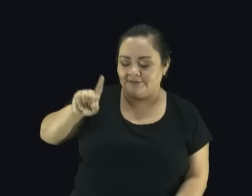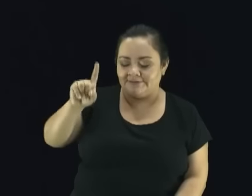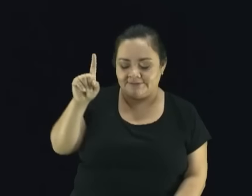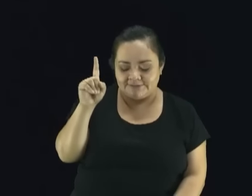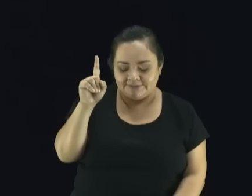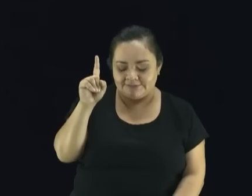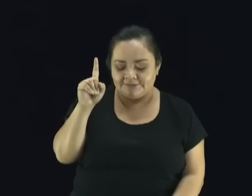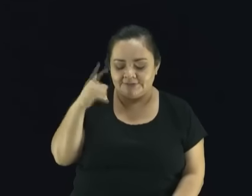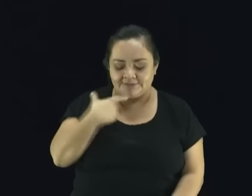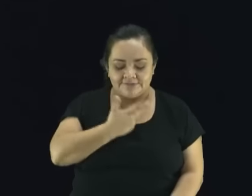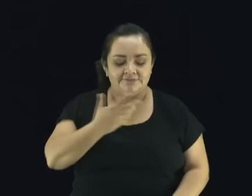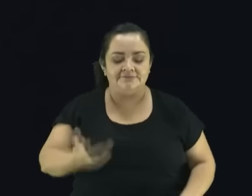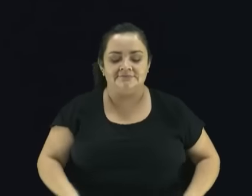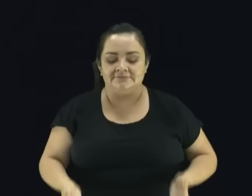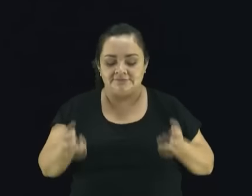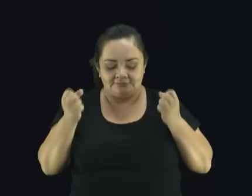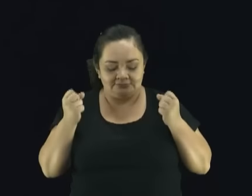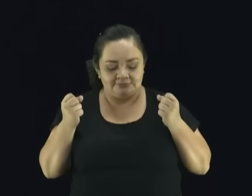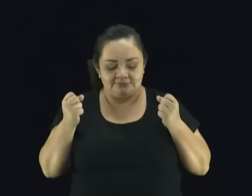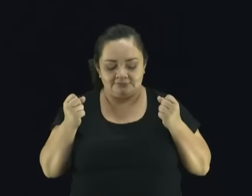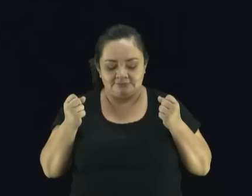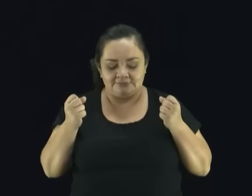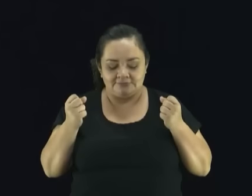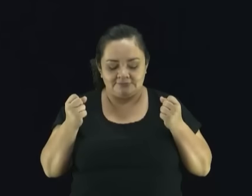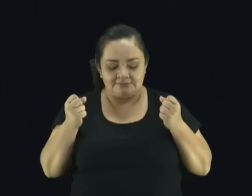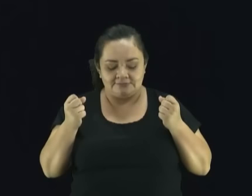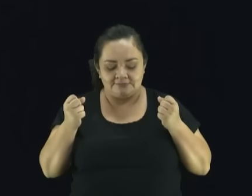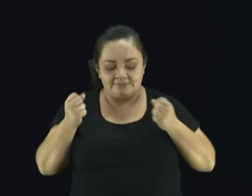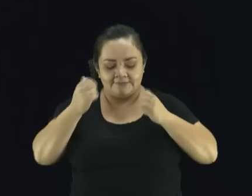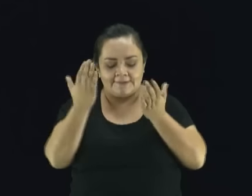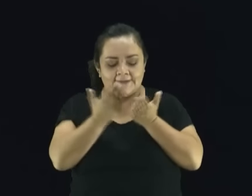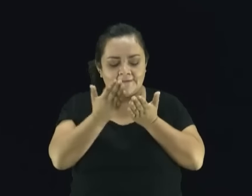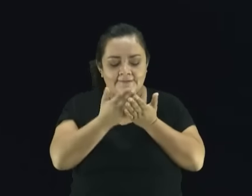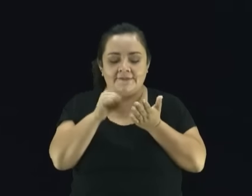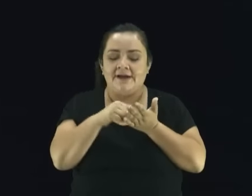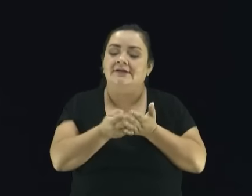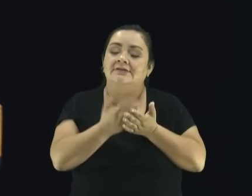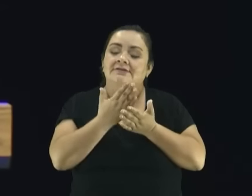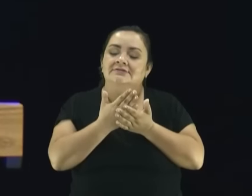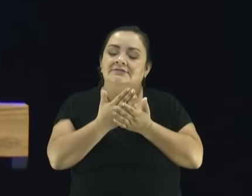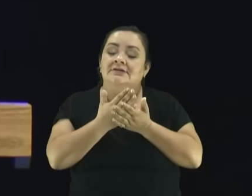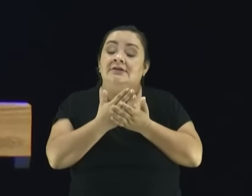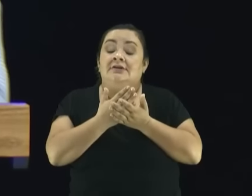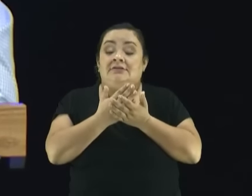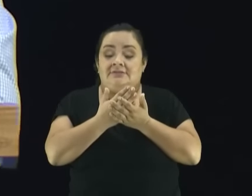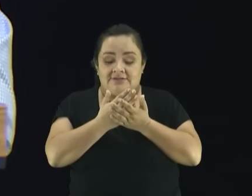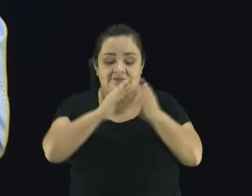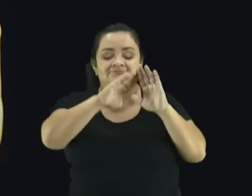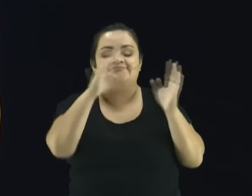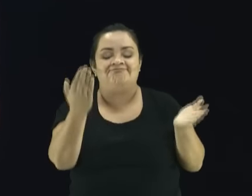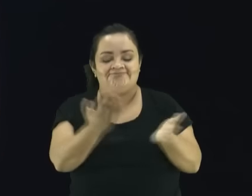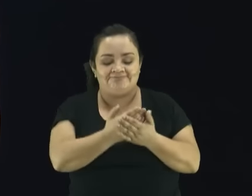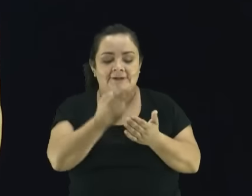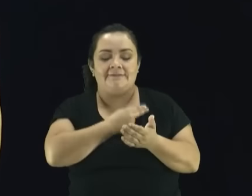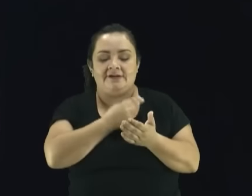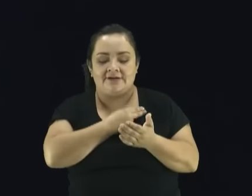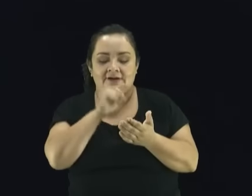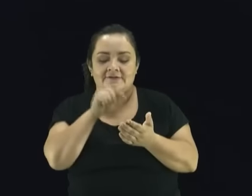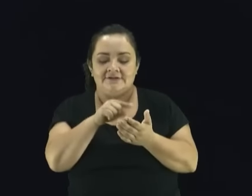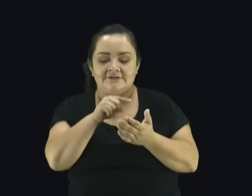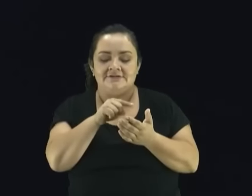muertos seremos salvos tu palabra Afirma señor cuando dice por cuanto el pecado entró al mundo por un hombre y el pecado la